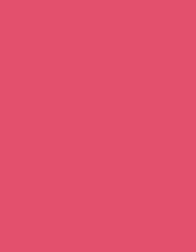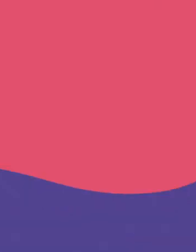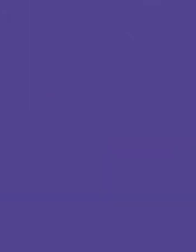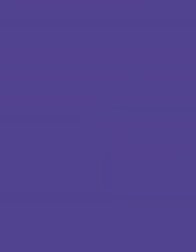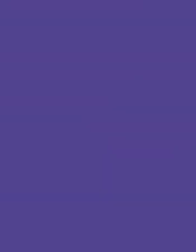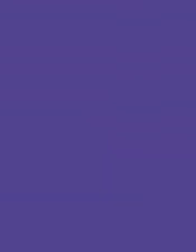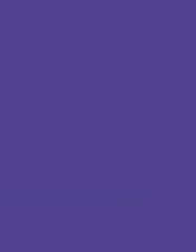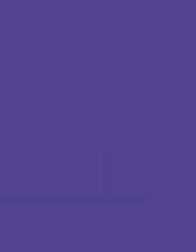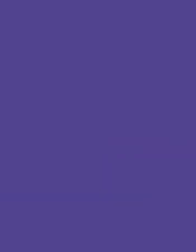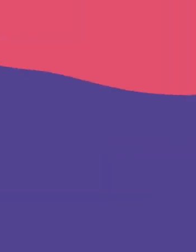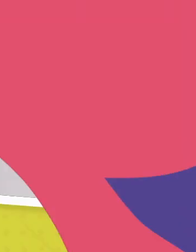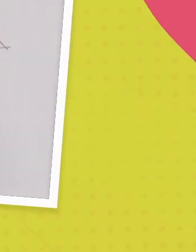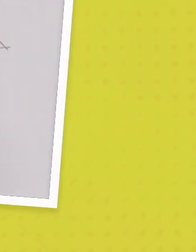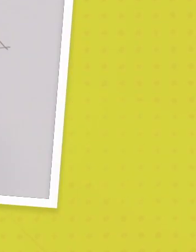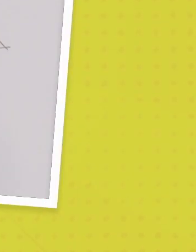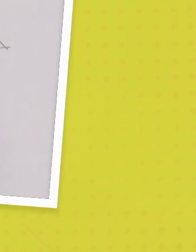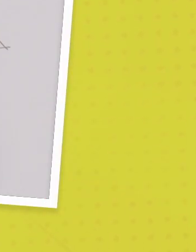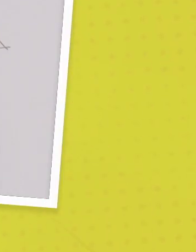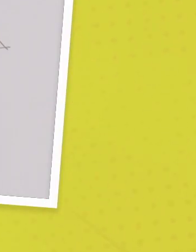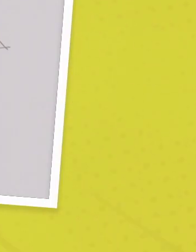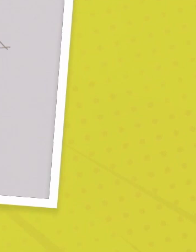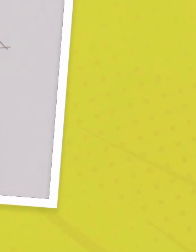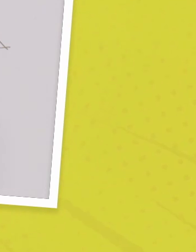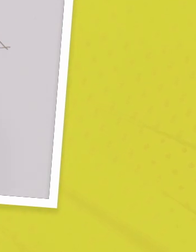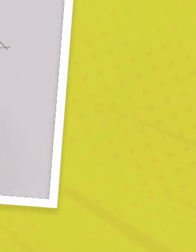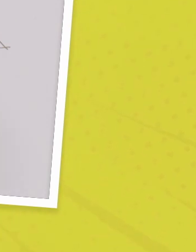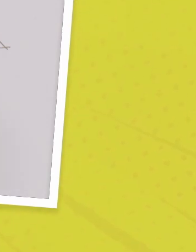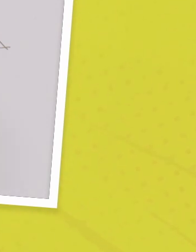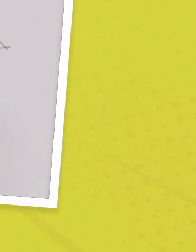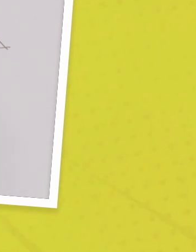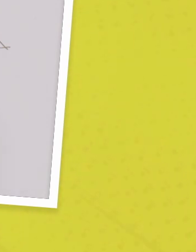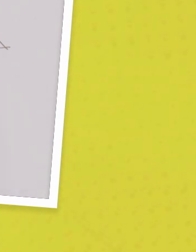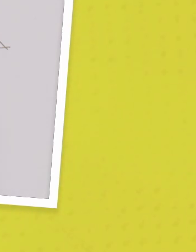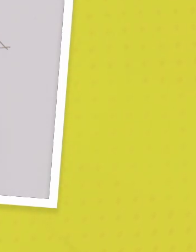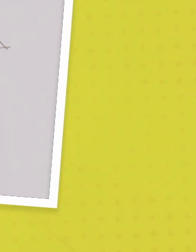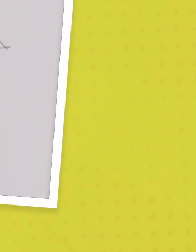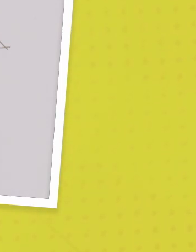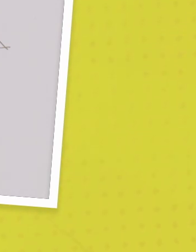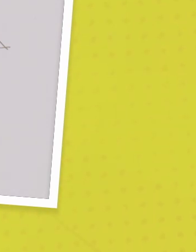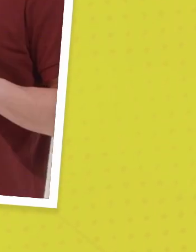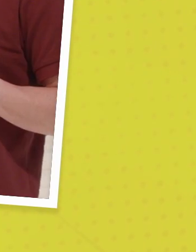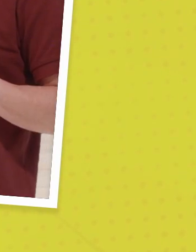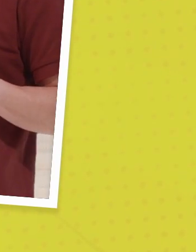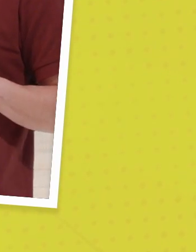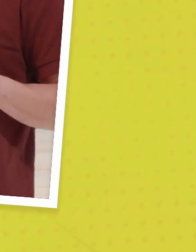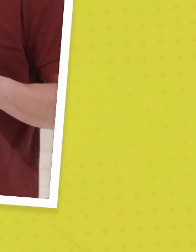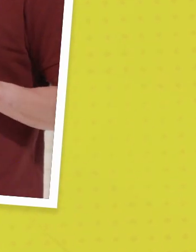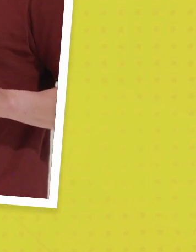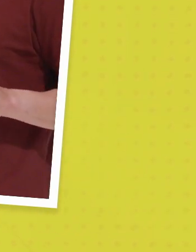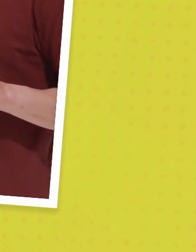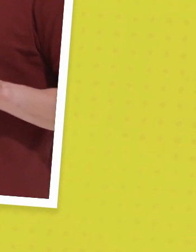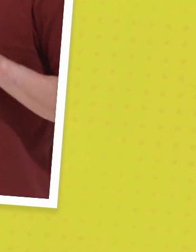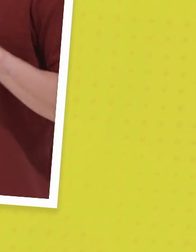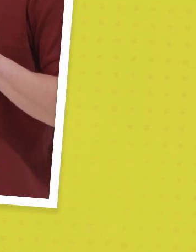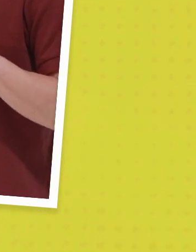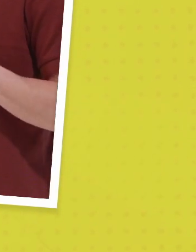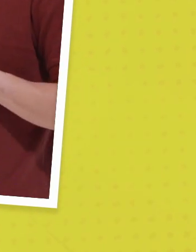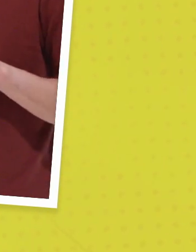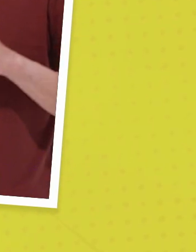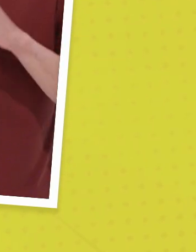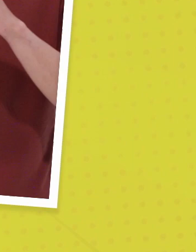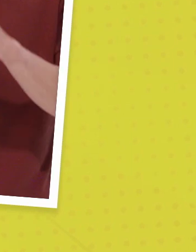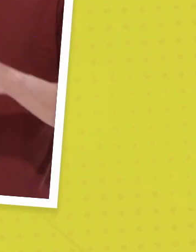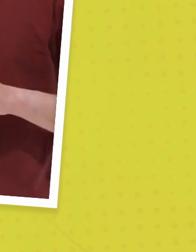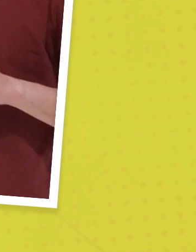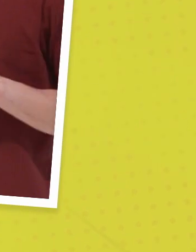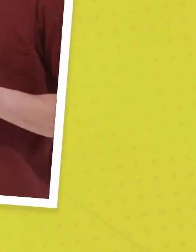Tele. Hoy, en Aprender la Tele, trabajamos el proyecto integrador número 5, entrelazando conocimientos